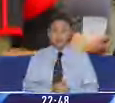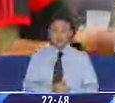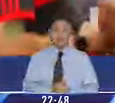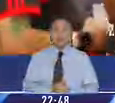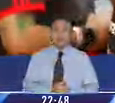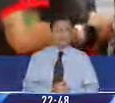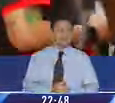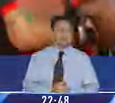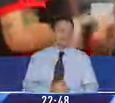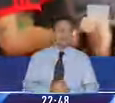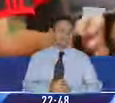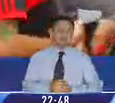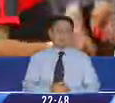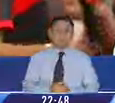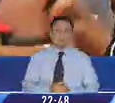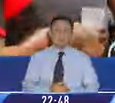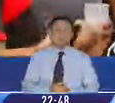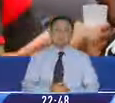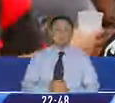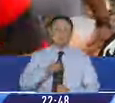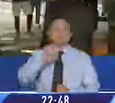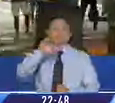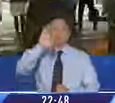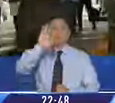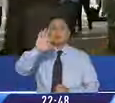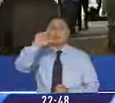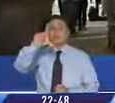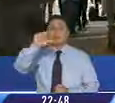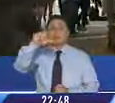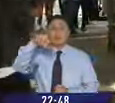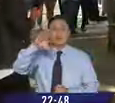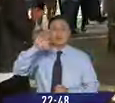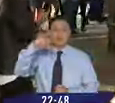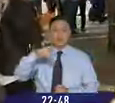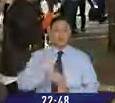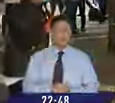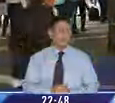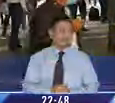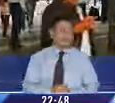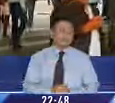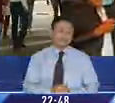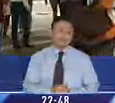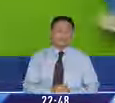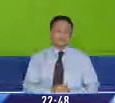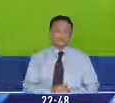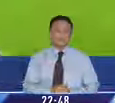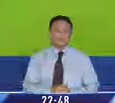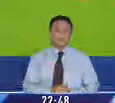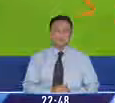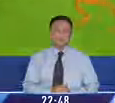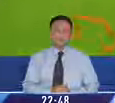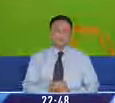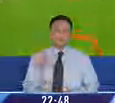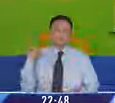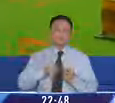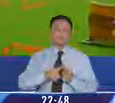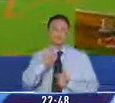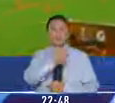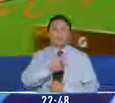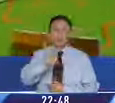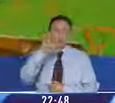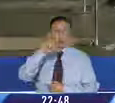Flamengo, torcedores de Flamengo son muy animados. Son 3 días que estará abierta esa feria de la Copa Libertadores. Hasta el viernes pueden